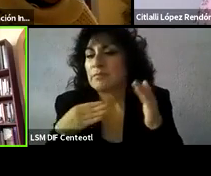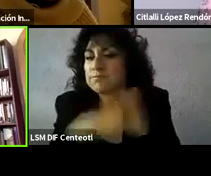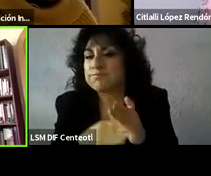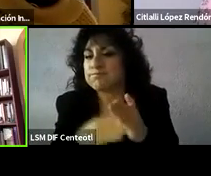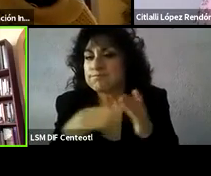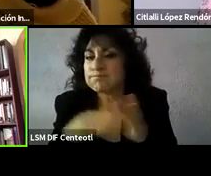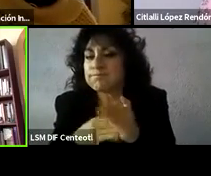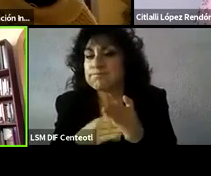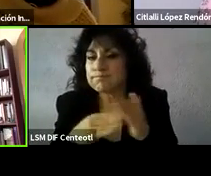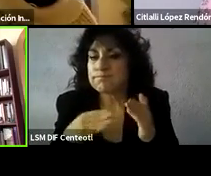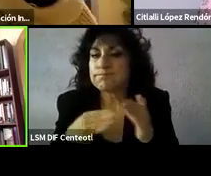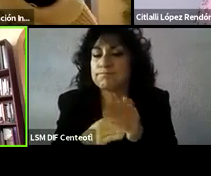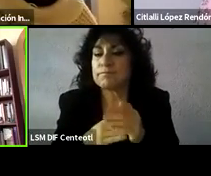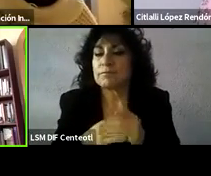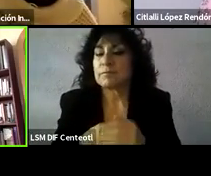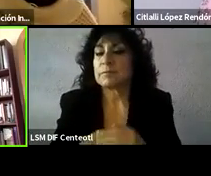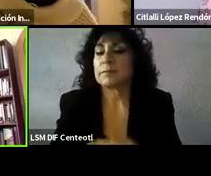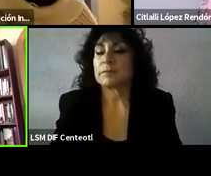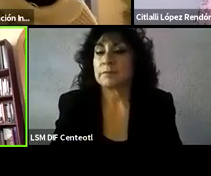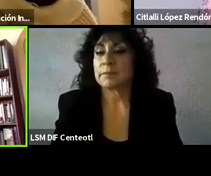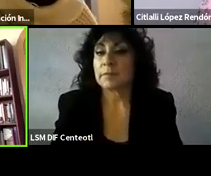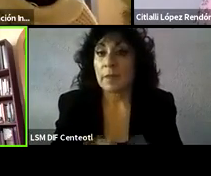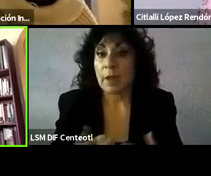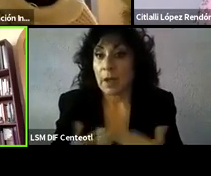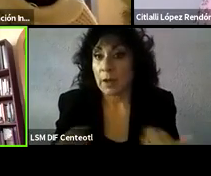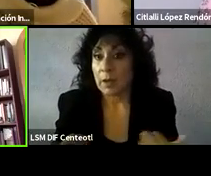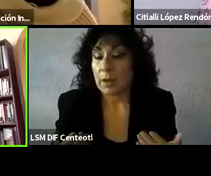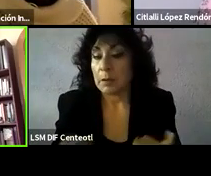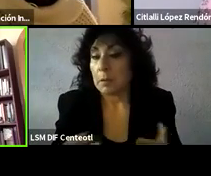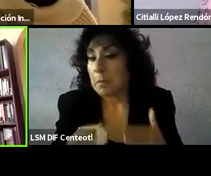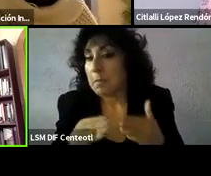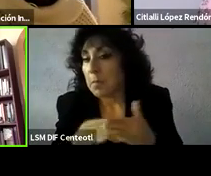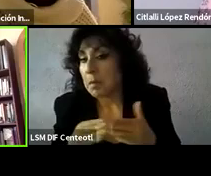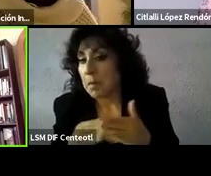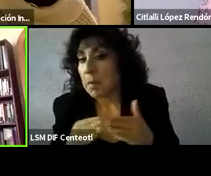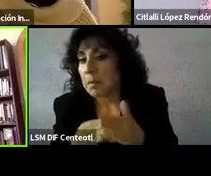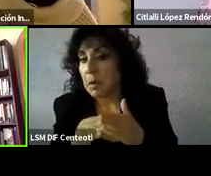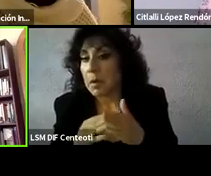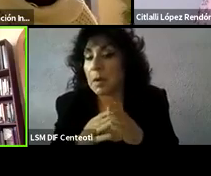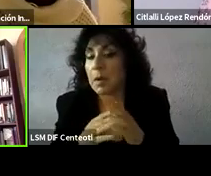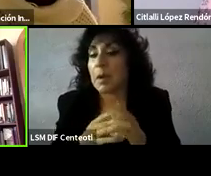también encontrar en otros lados. Ahora, que si se crean resistencias o no, un poco